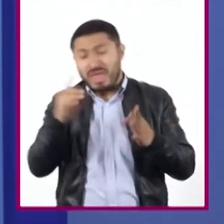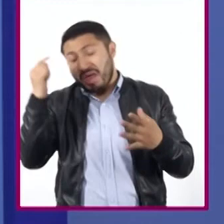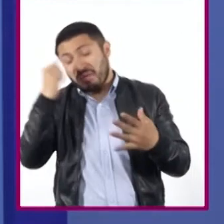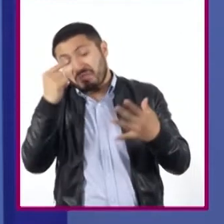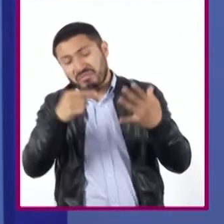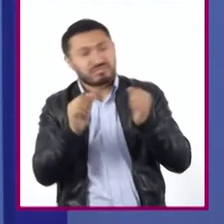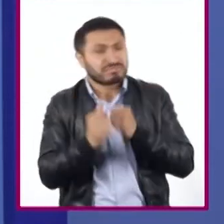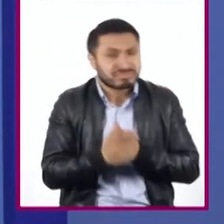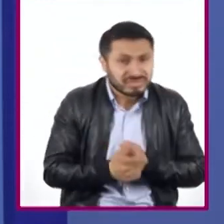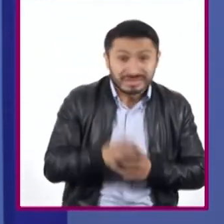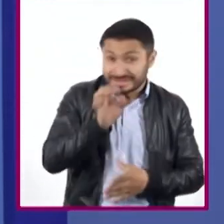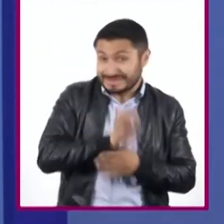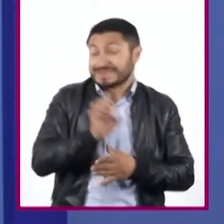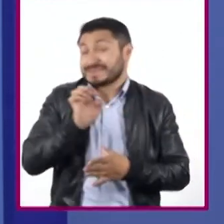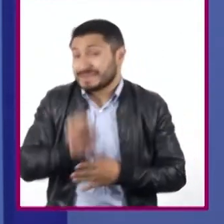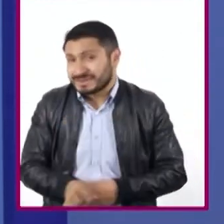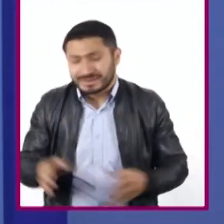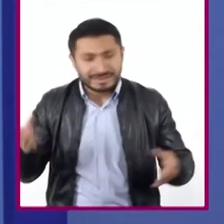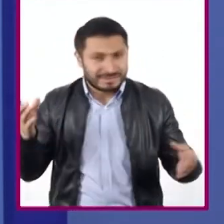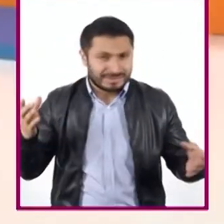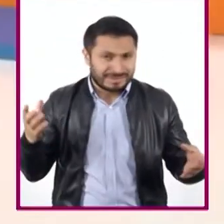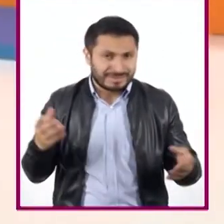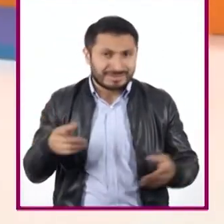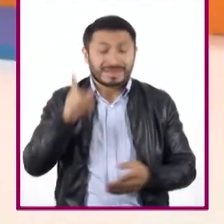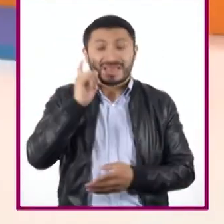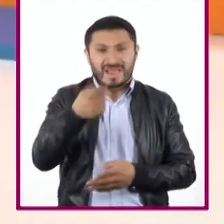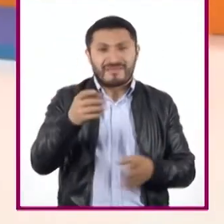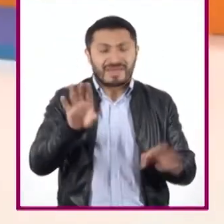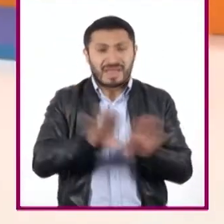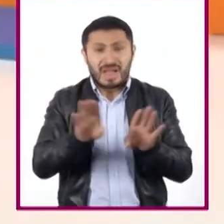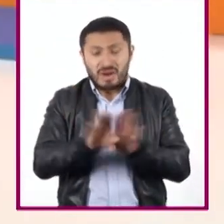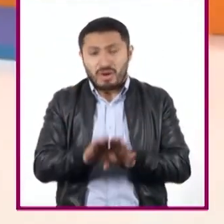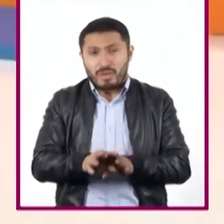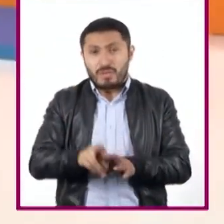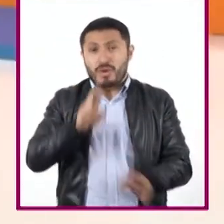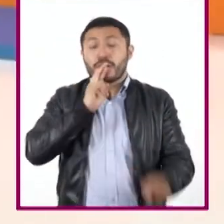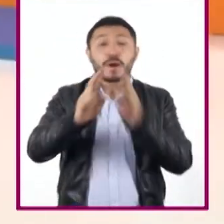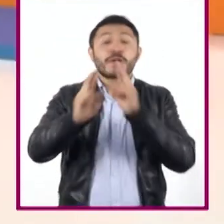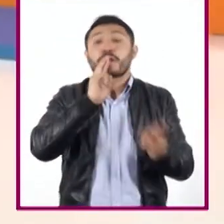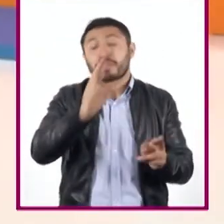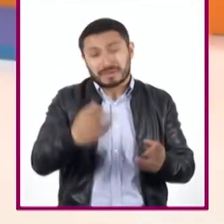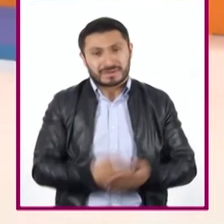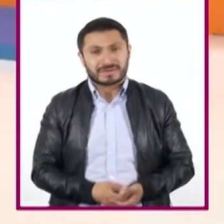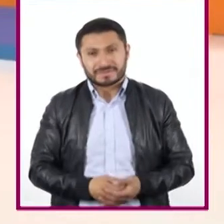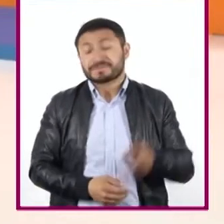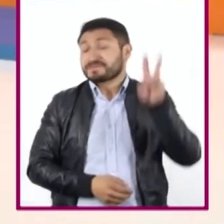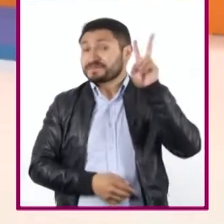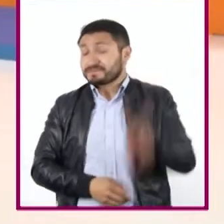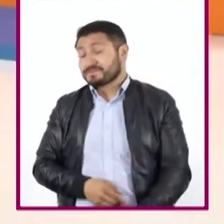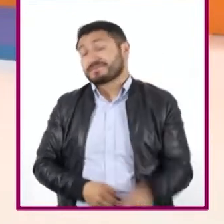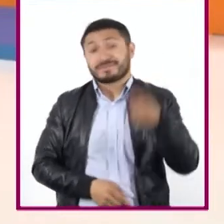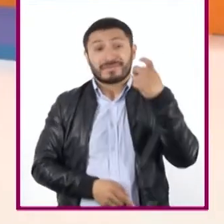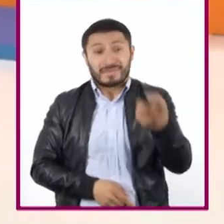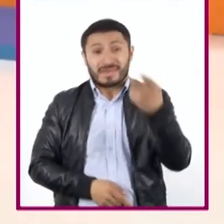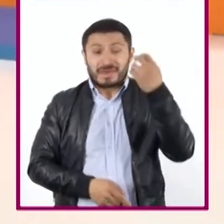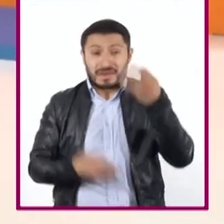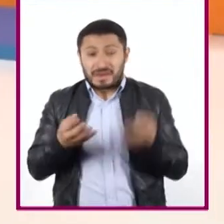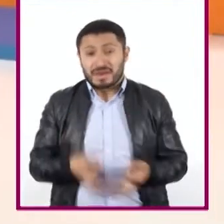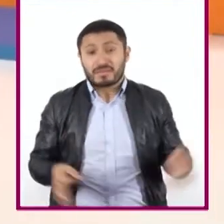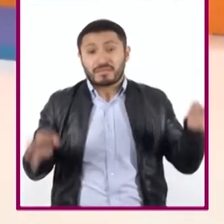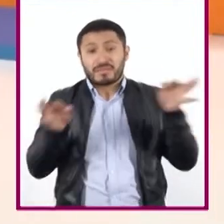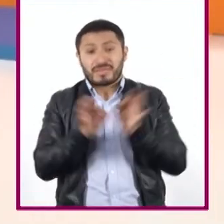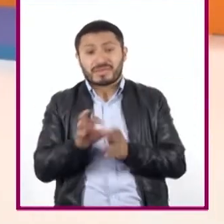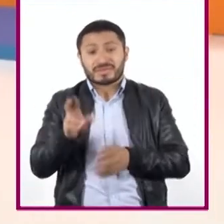Entonces es cuando hablamos de acciones. Tienes razón, Nayeli. De ahí la importancia de referirnos a ello